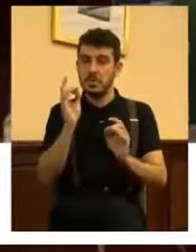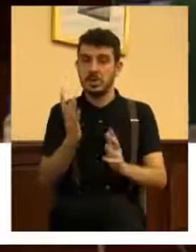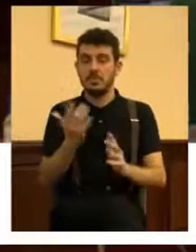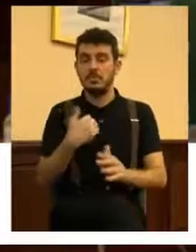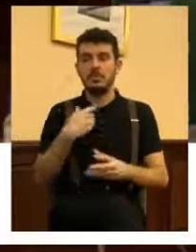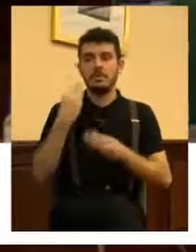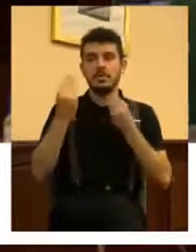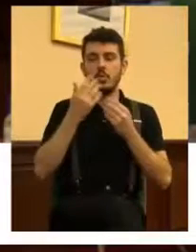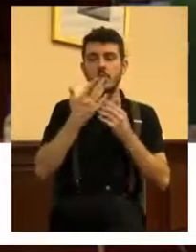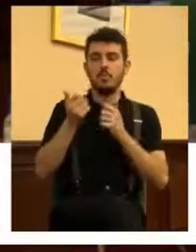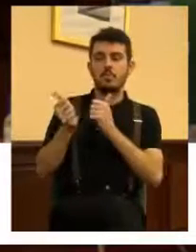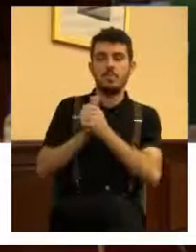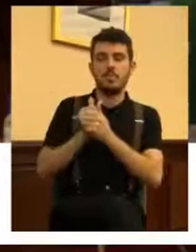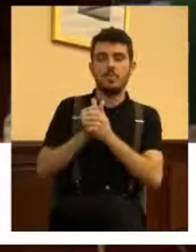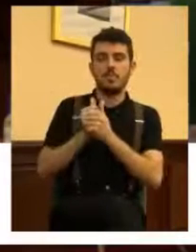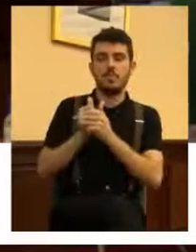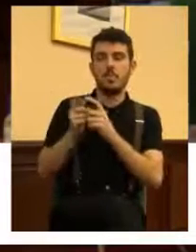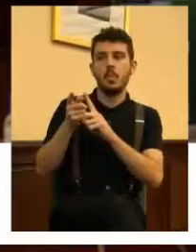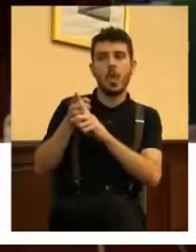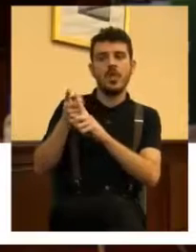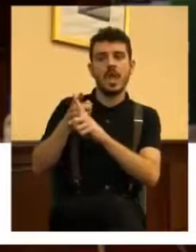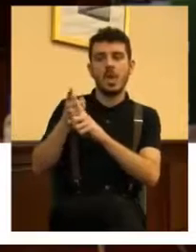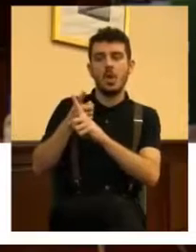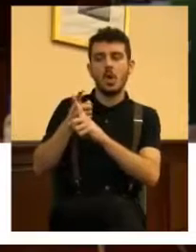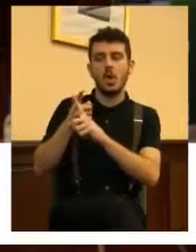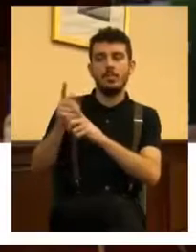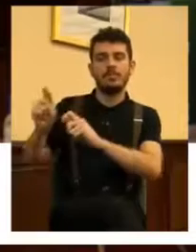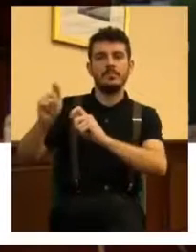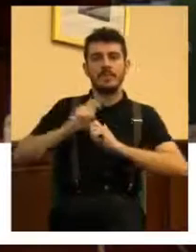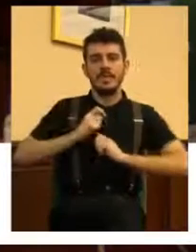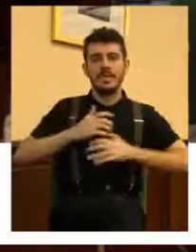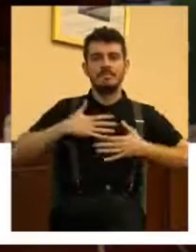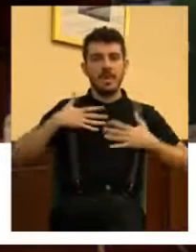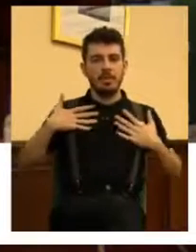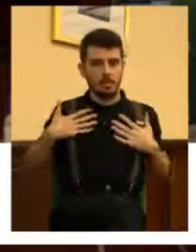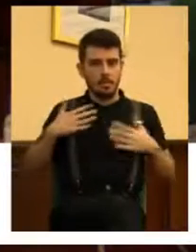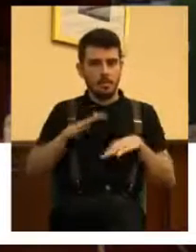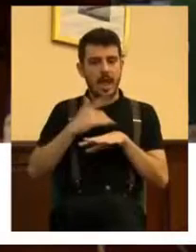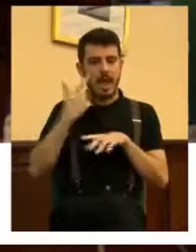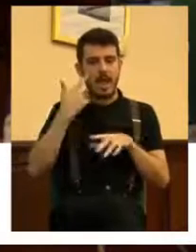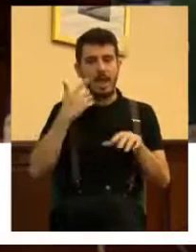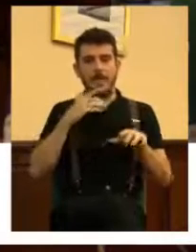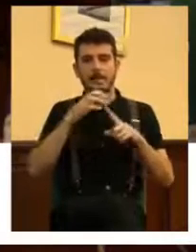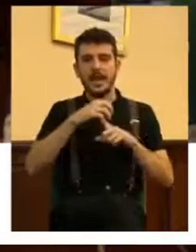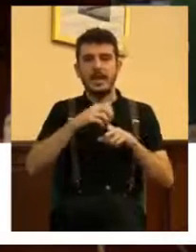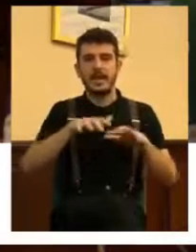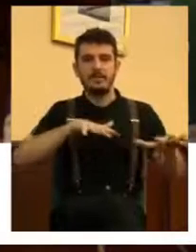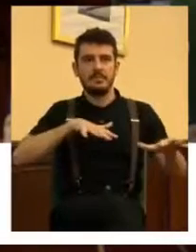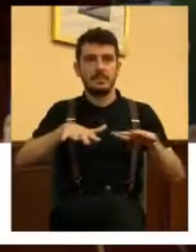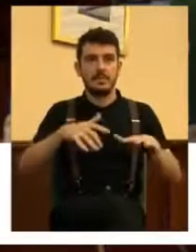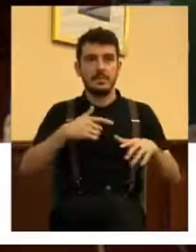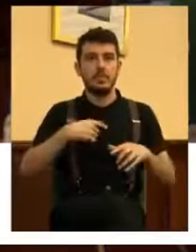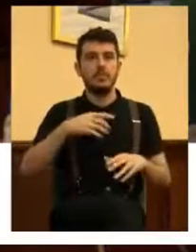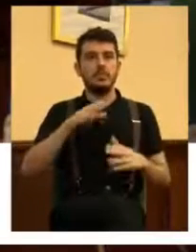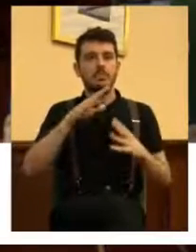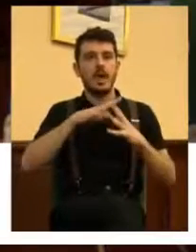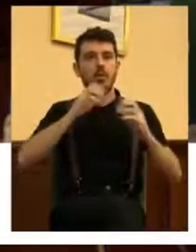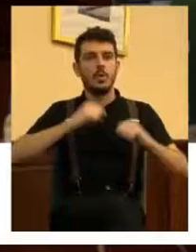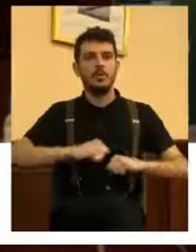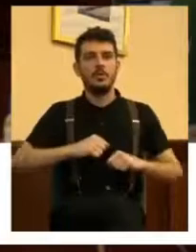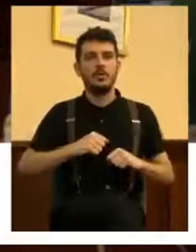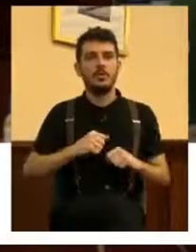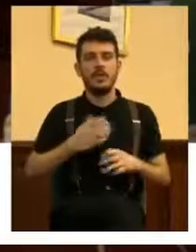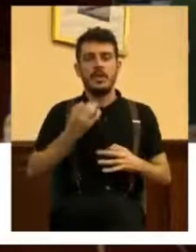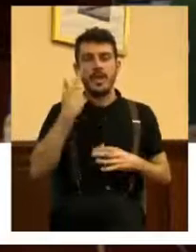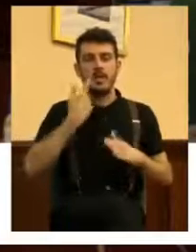modelo inspirador para la dinamización del parque. Claro, estoy de acuerdo en que esto debería ir enmarcado en una apuesta